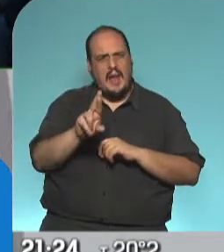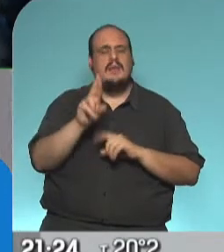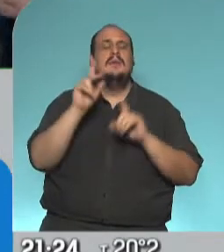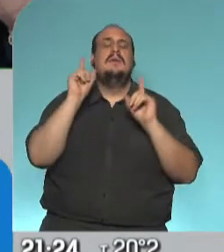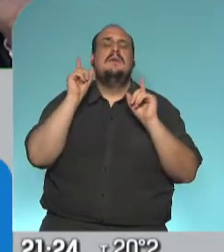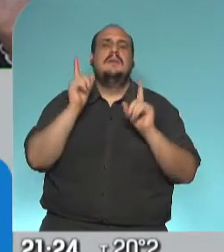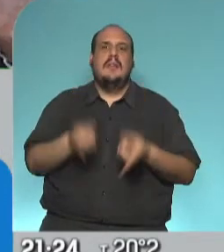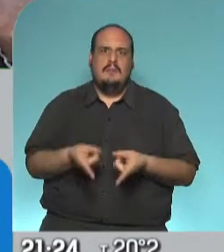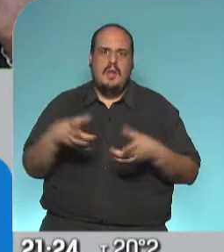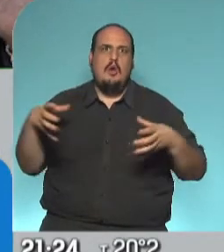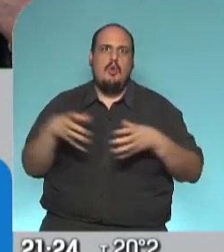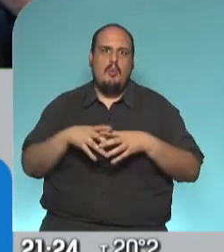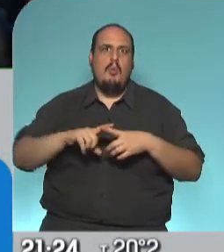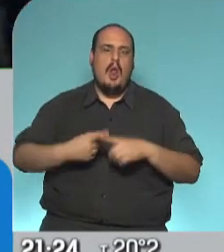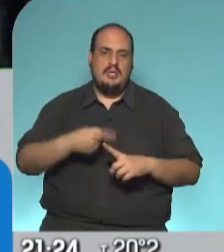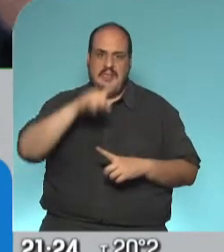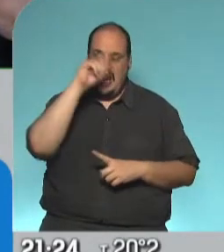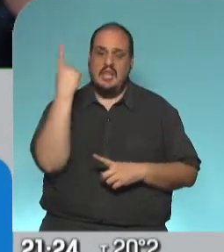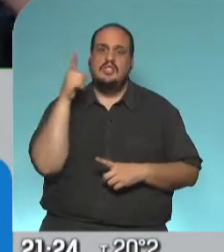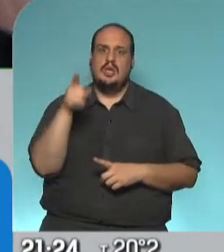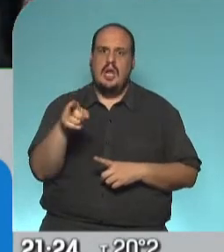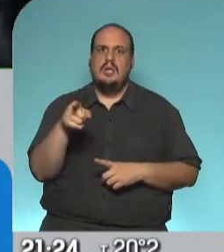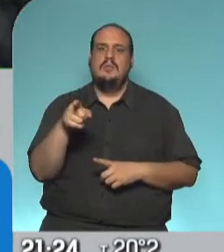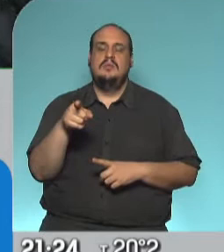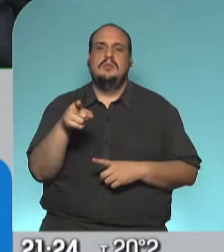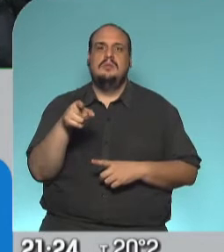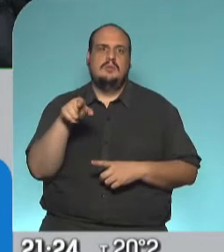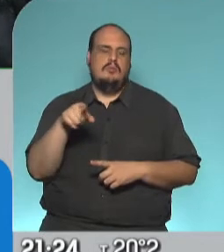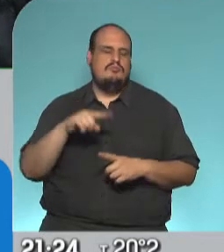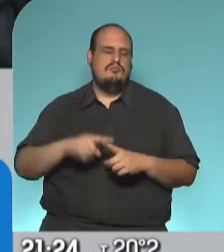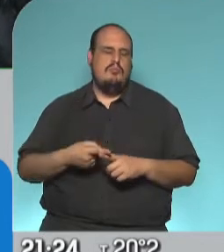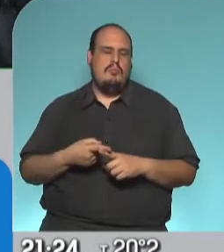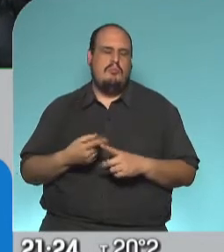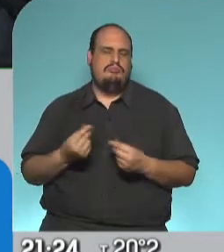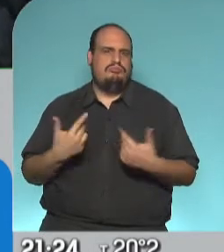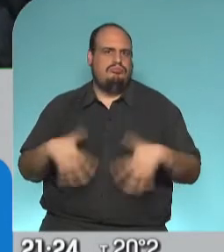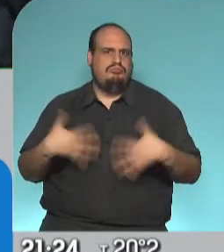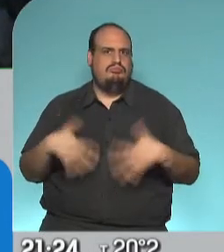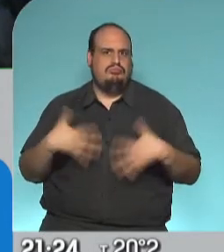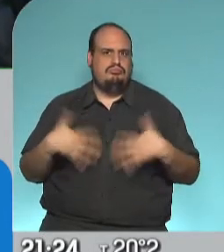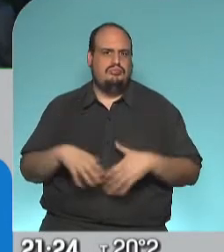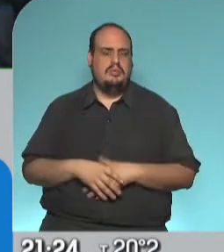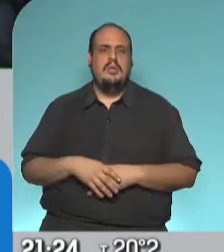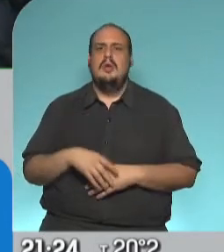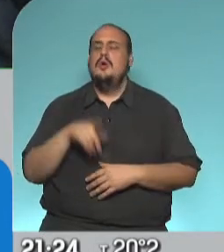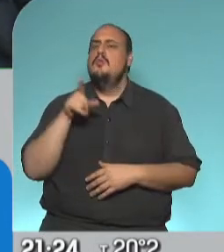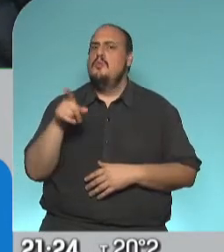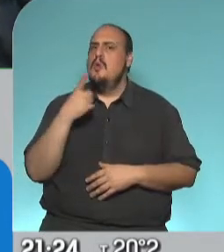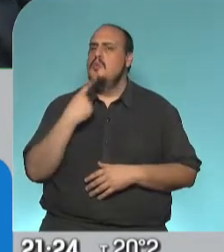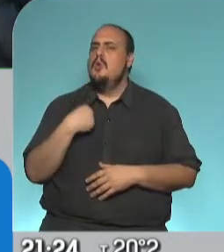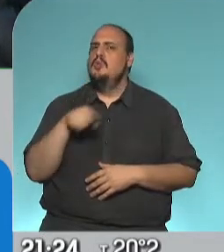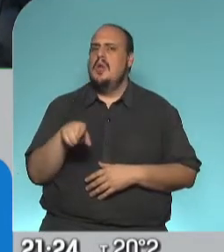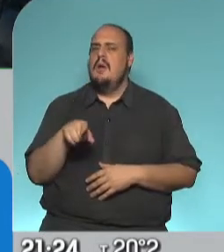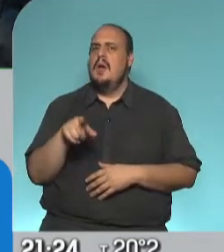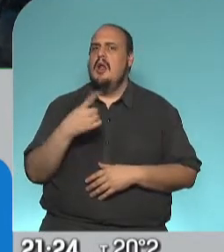direccionado por las políticas de Estado ha sido una de las políticas más virtuosas. Usted me preguntaba por qué nosotros miramos